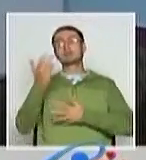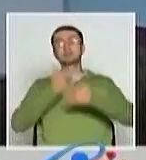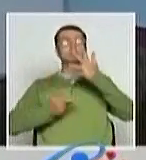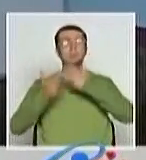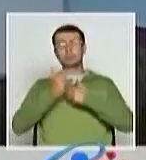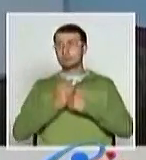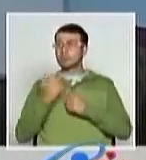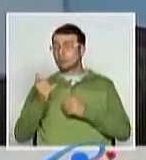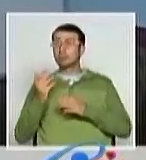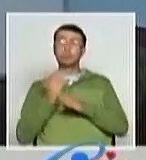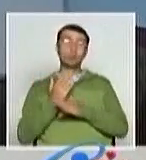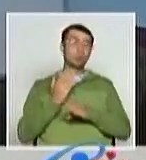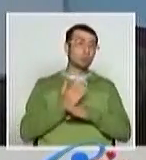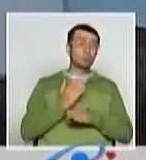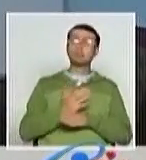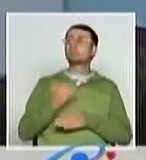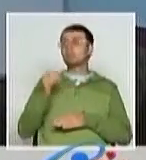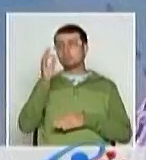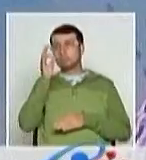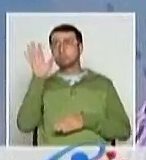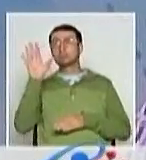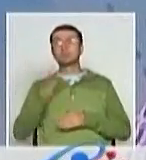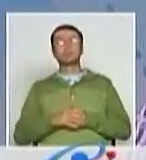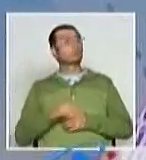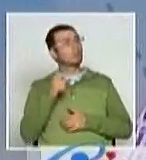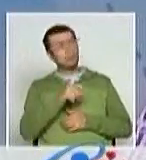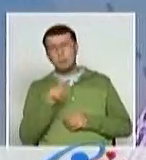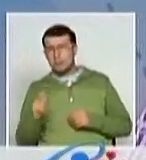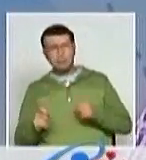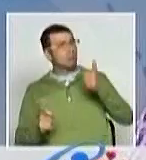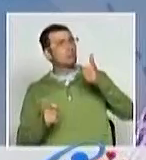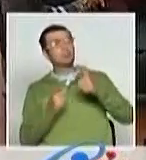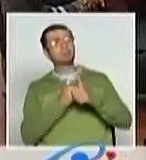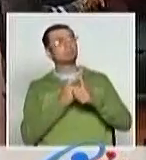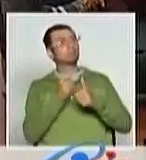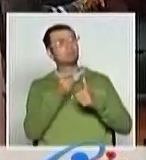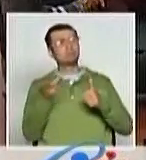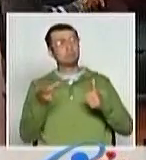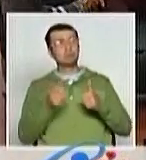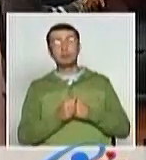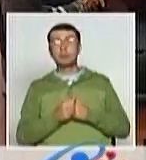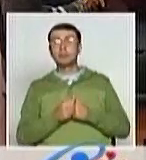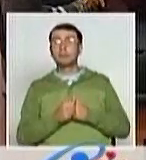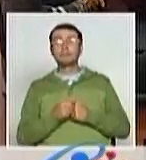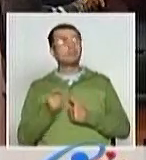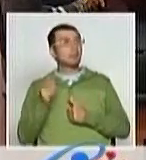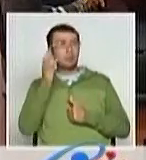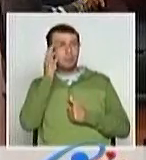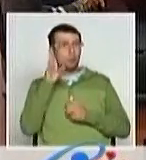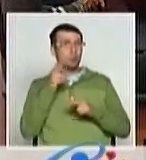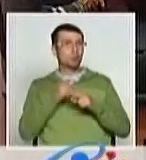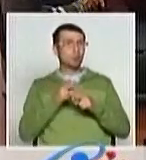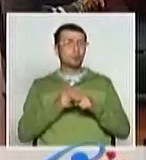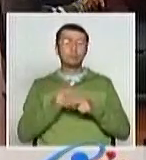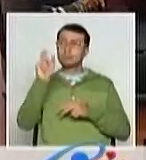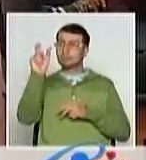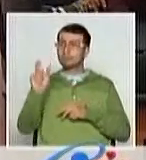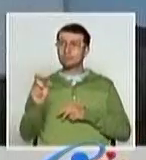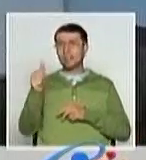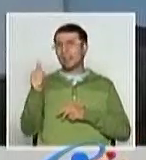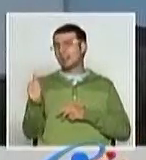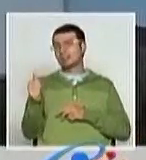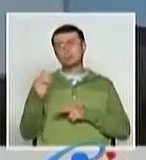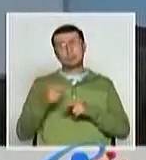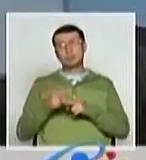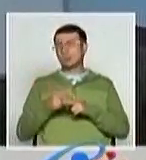el problemas que ellos también pueden tener Cuál es ese primer caso clínico César doct roja le vamos a poner por nombre la paciente a por no